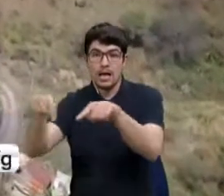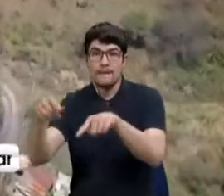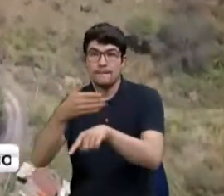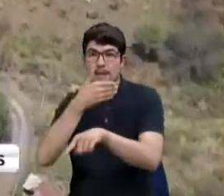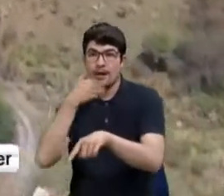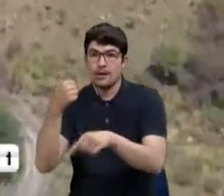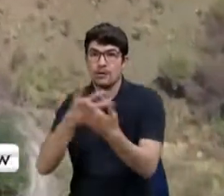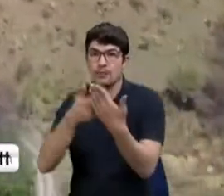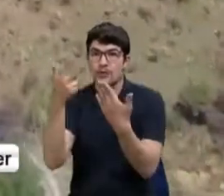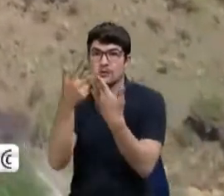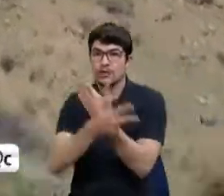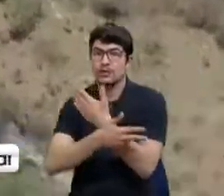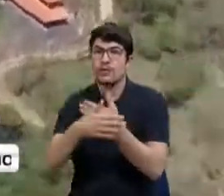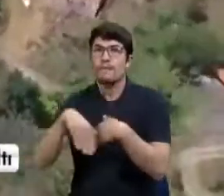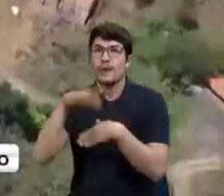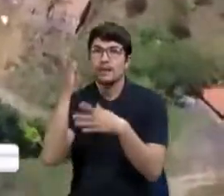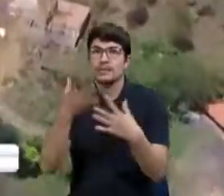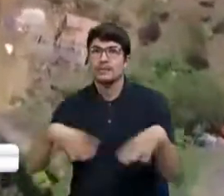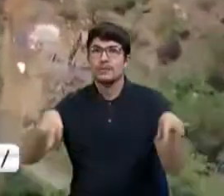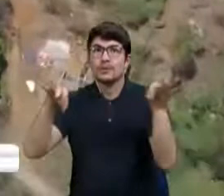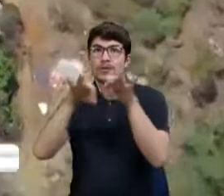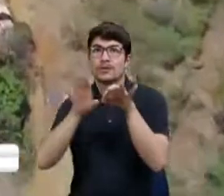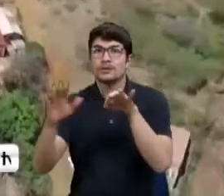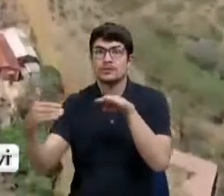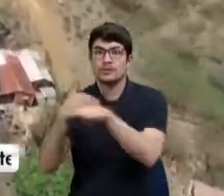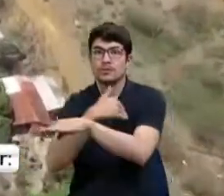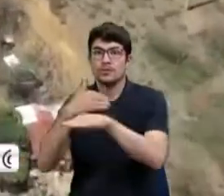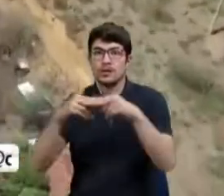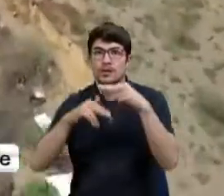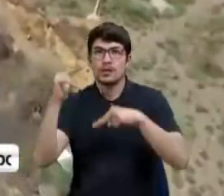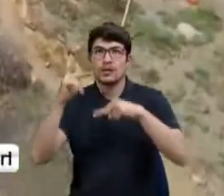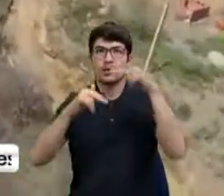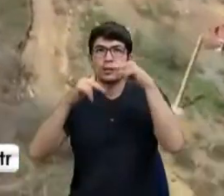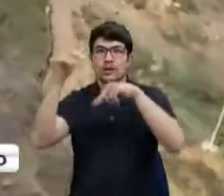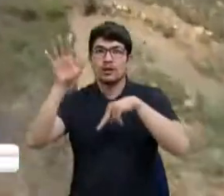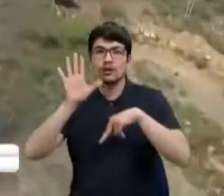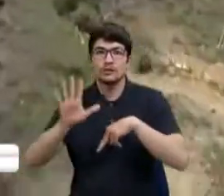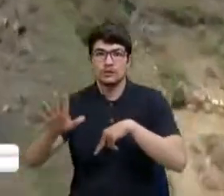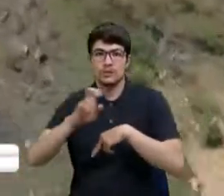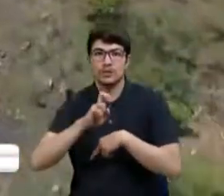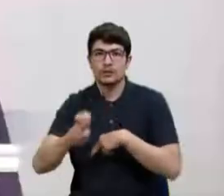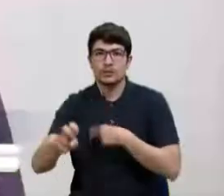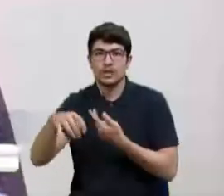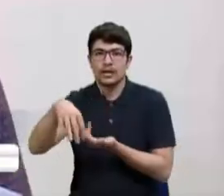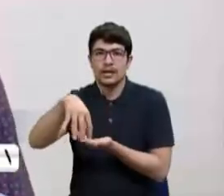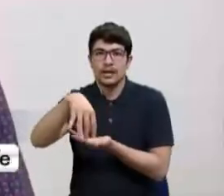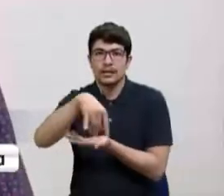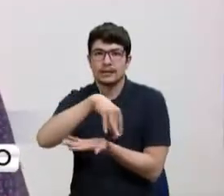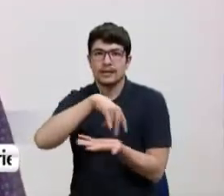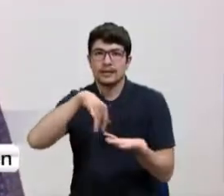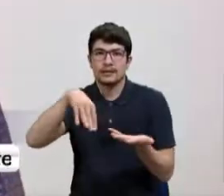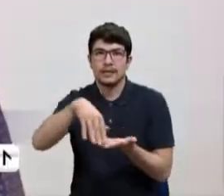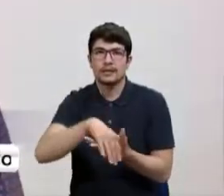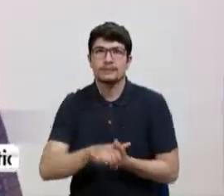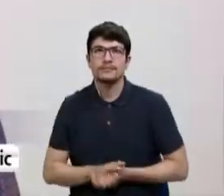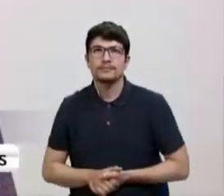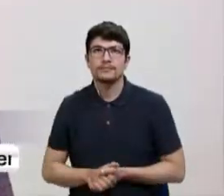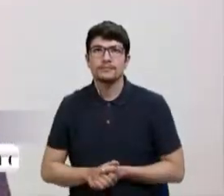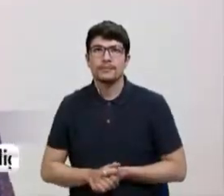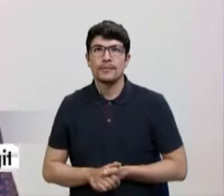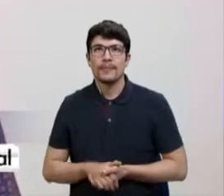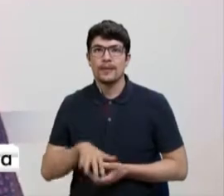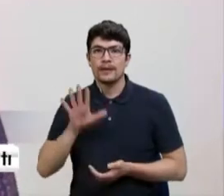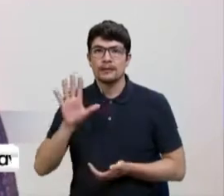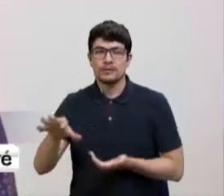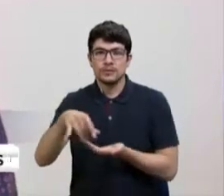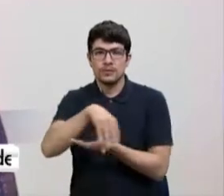de los proyectos más ambiciosos en materia vial que se construyera en el sur del departamento. La variante de San Gil es un proyecto